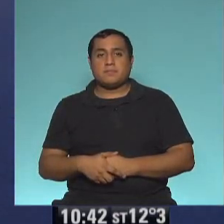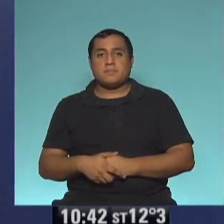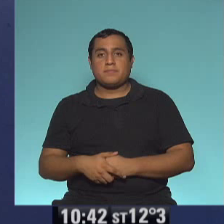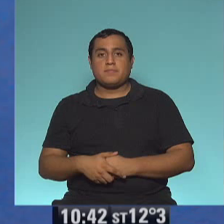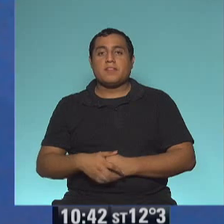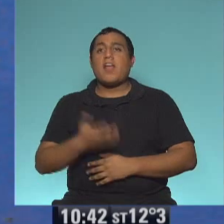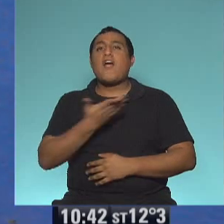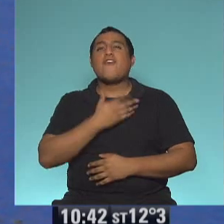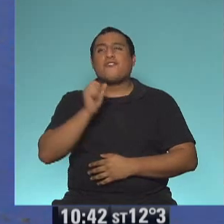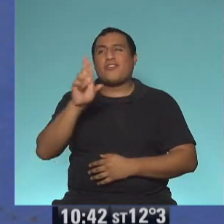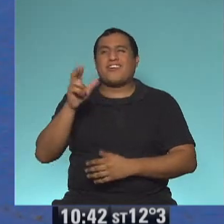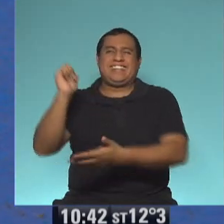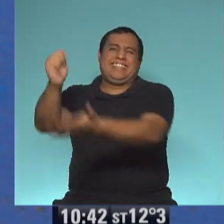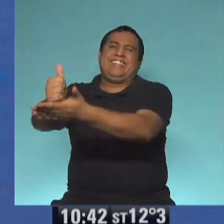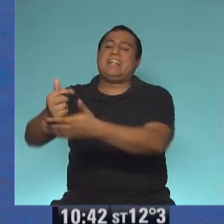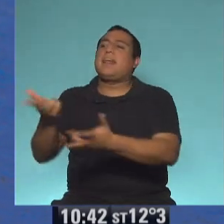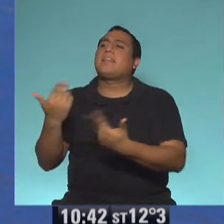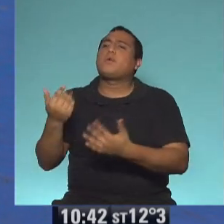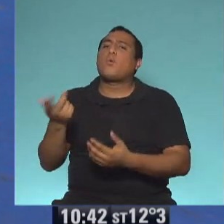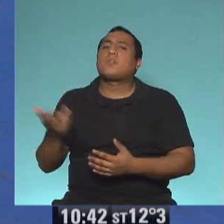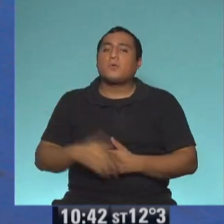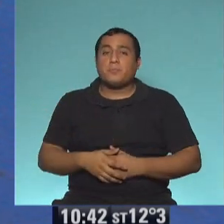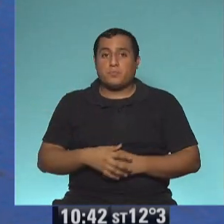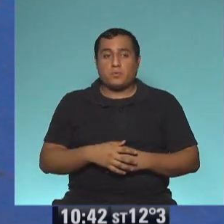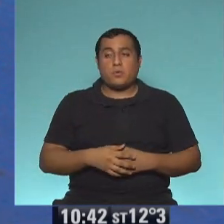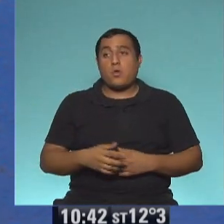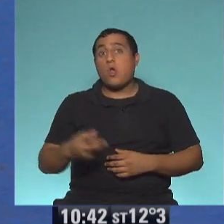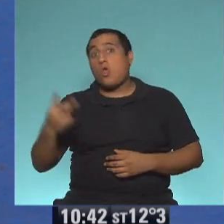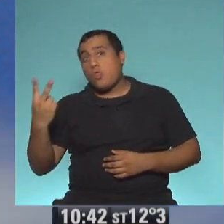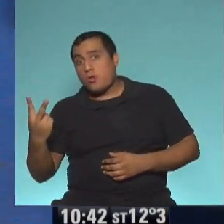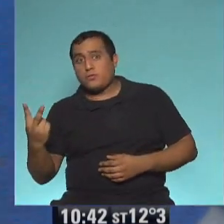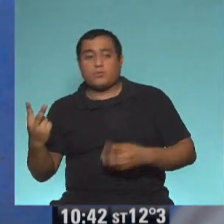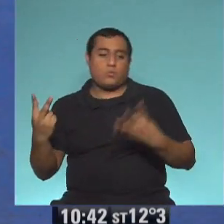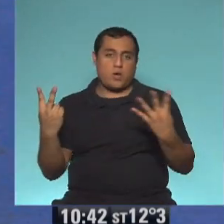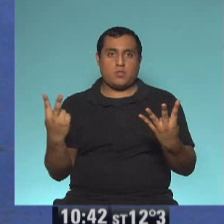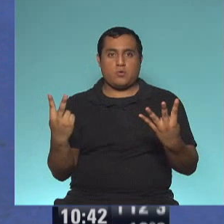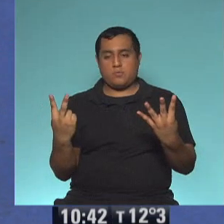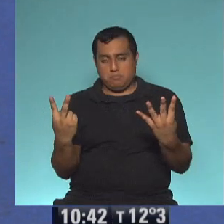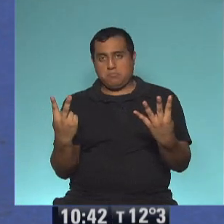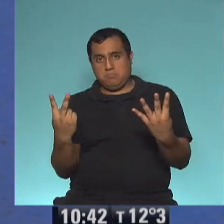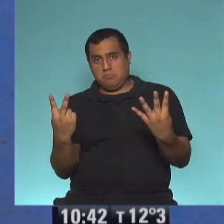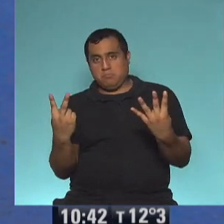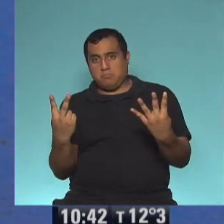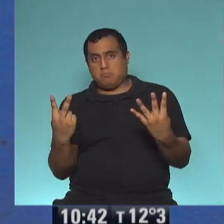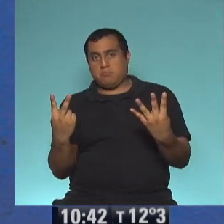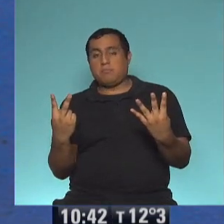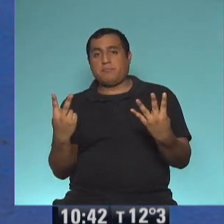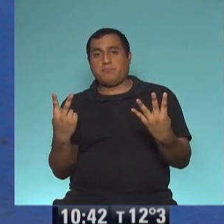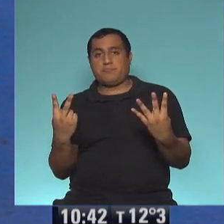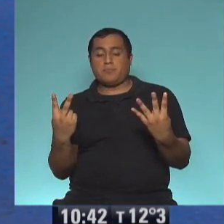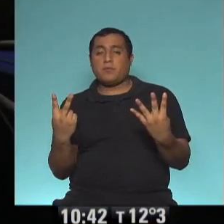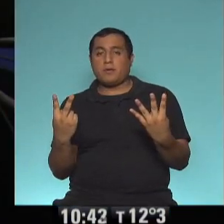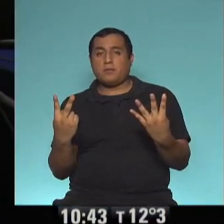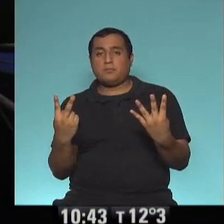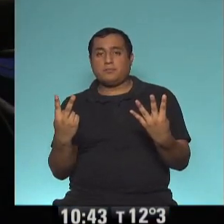Contanos, Flor, ¿qué salió? Ahí está. Tengo un 4. Un 2 y un 4. Un 4 y un 2 que voy a buscar acá, mira. A buscarlo. Ahí está.